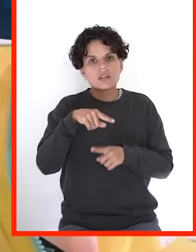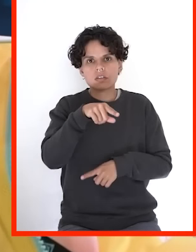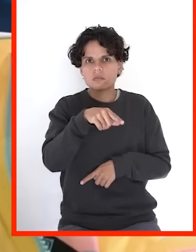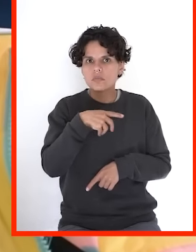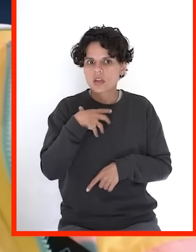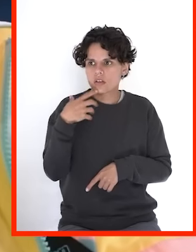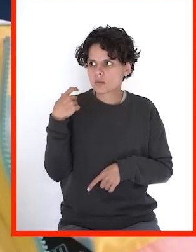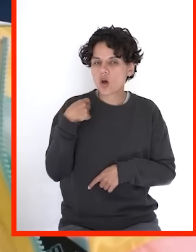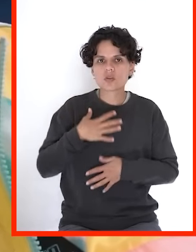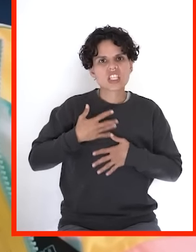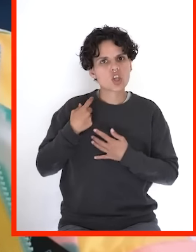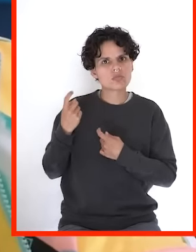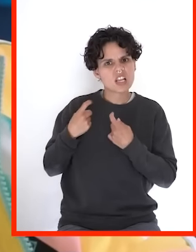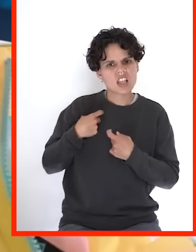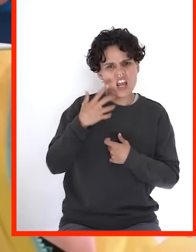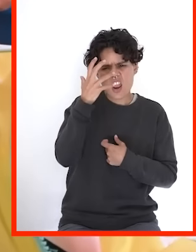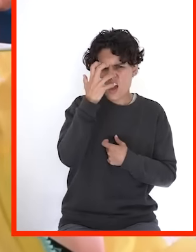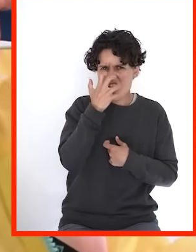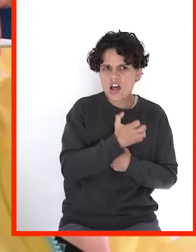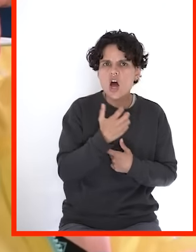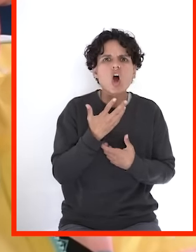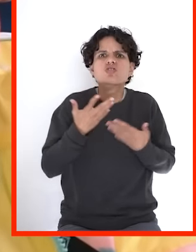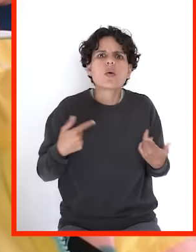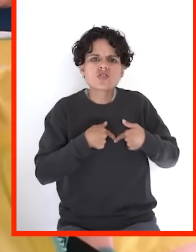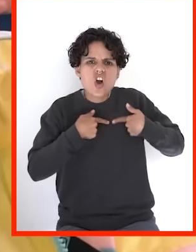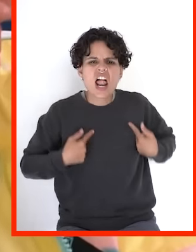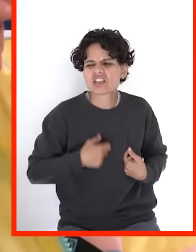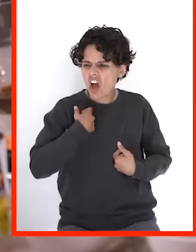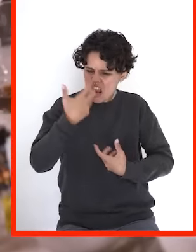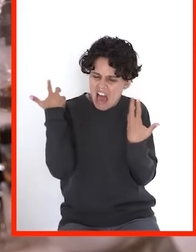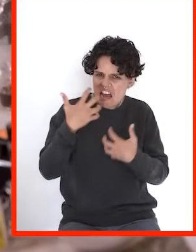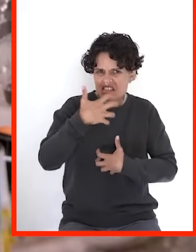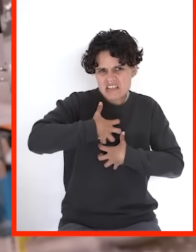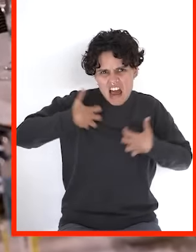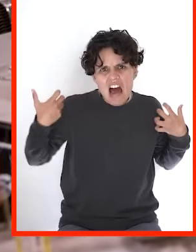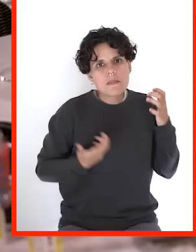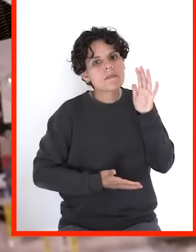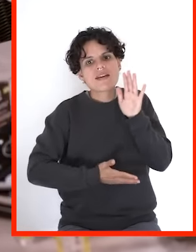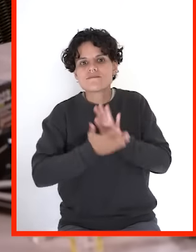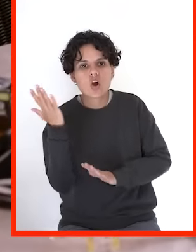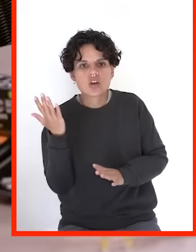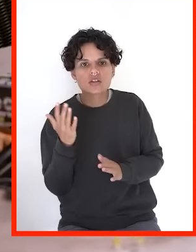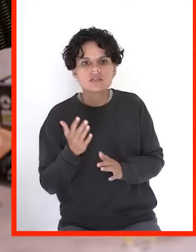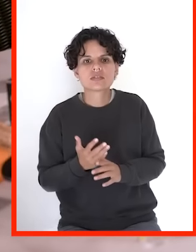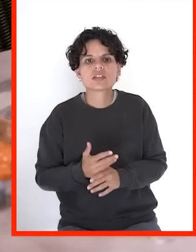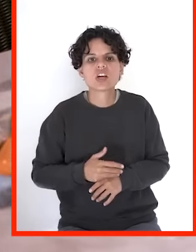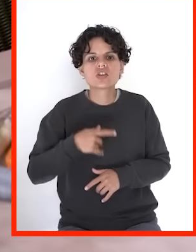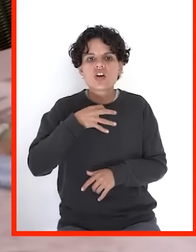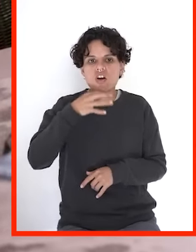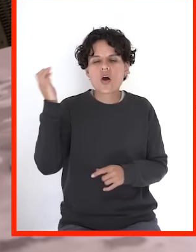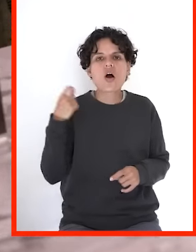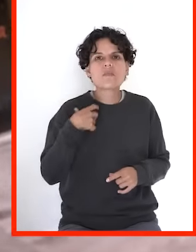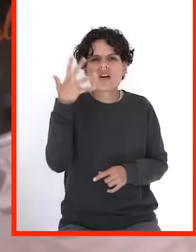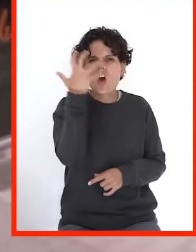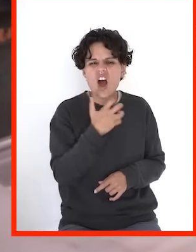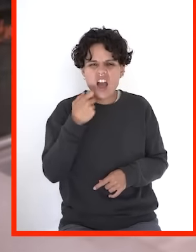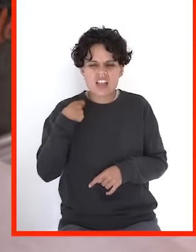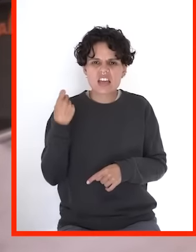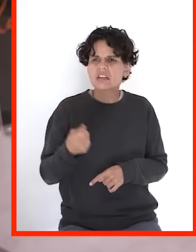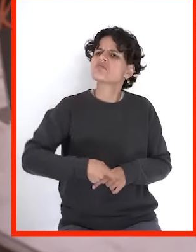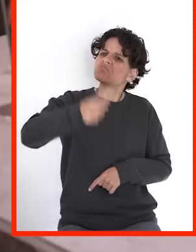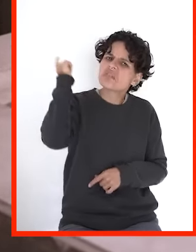enojó brígido así. Y yo quedé sorprendido. Dije, ¿cómo que corazón? ¡Me voy de esta weá! Me acuerdo que te dije, ya, ¿sabes qué? Búsquense otro DJ. ¡Va! Y